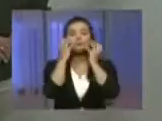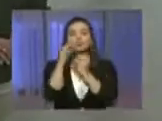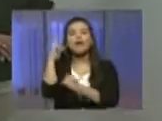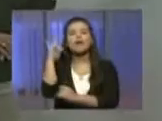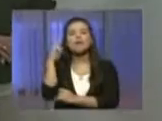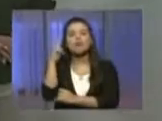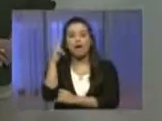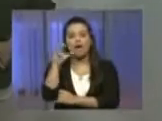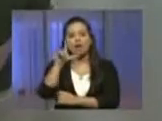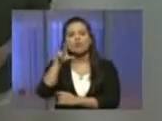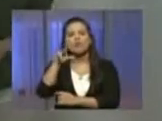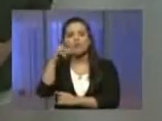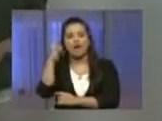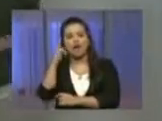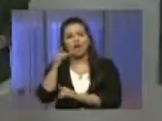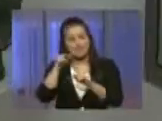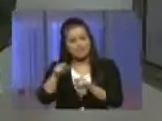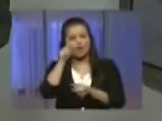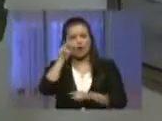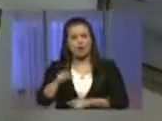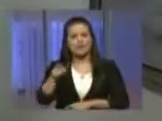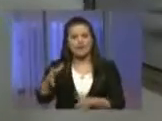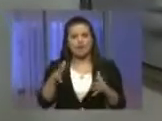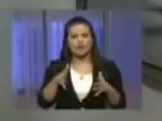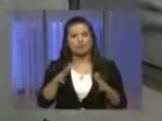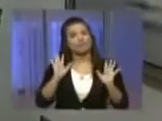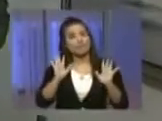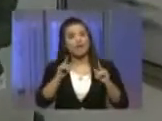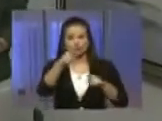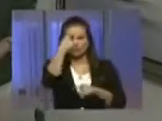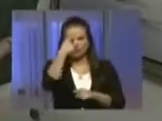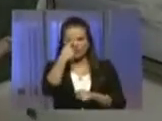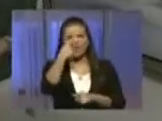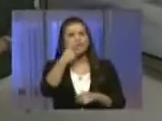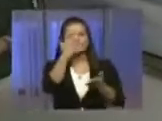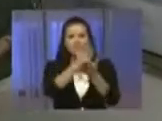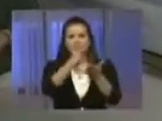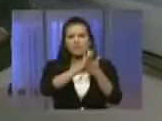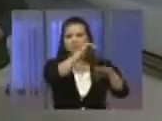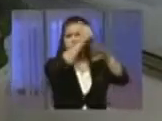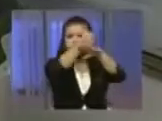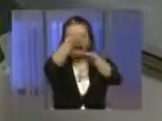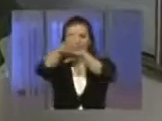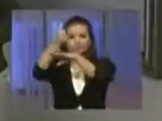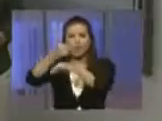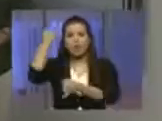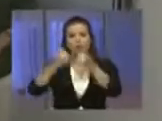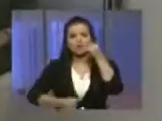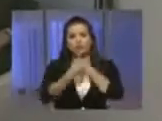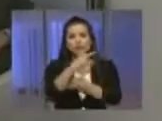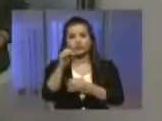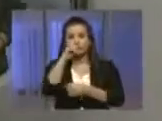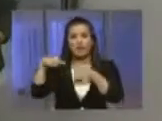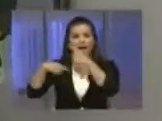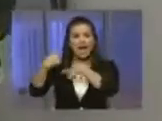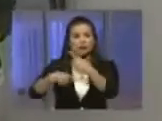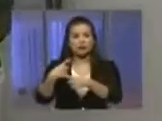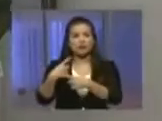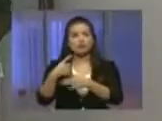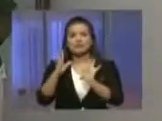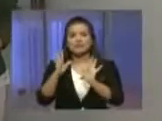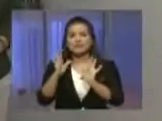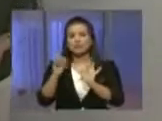olimpíadas y bueno ustedes saben que los imperios dominantes los últimos 200 años no le permiten el éxito a las naciones que